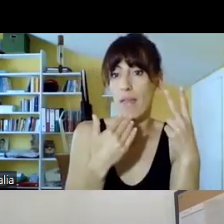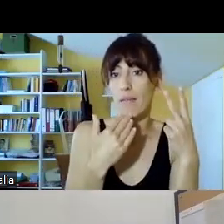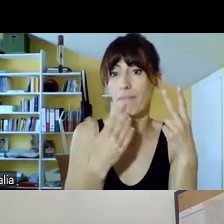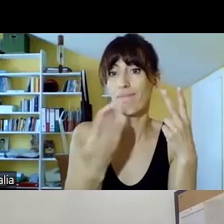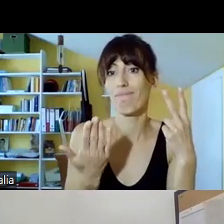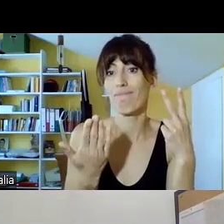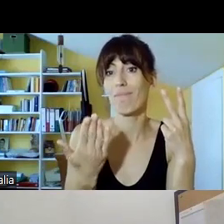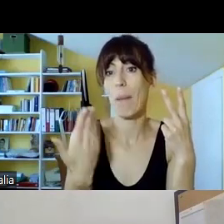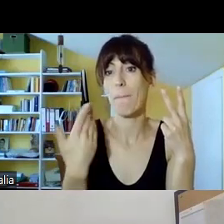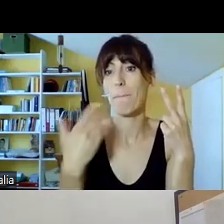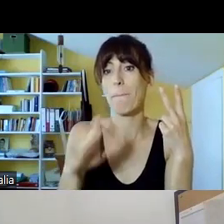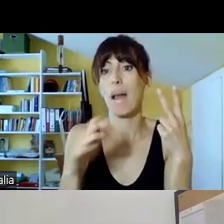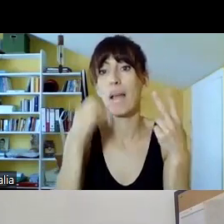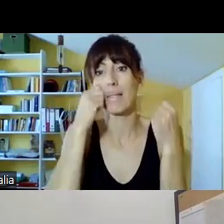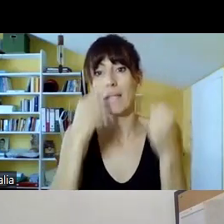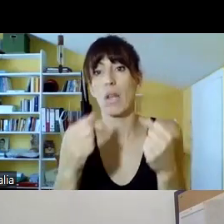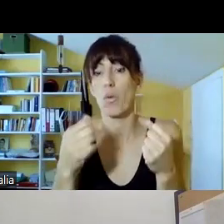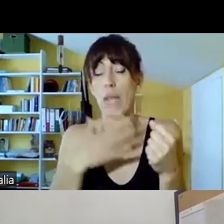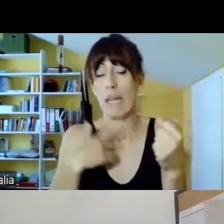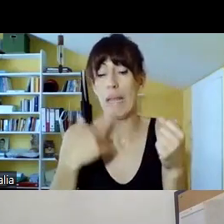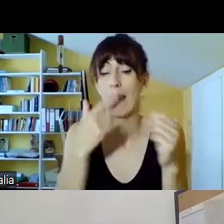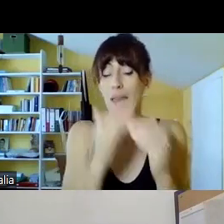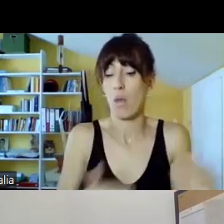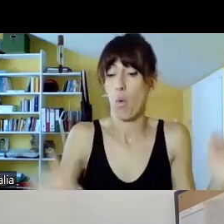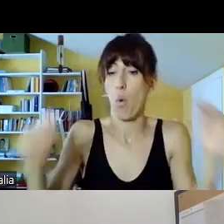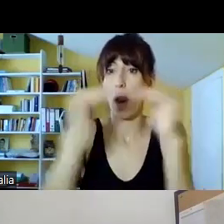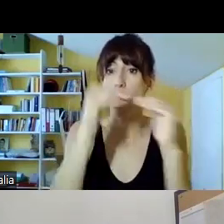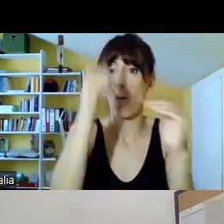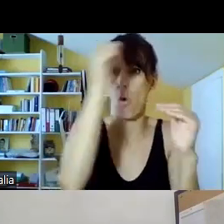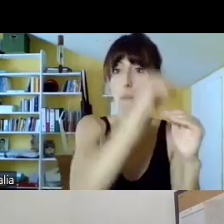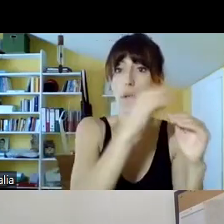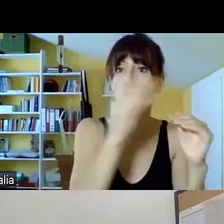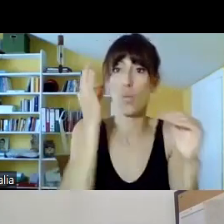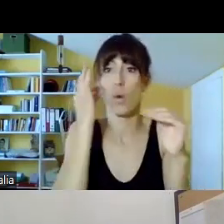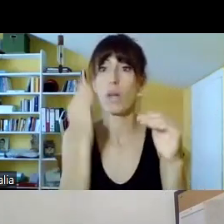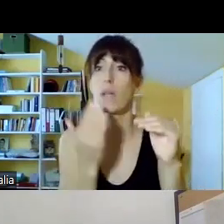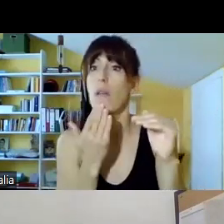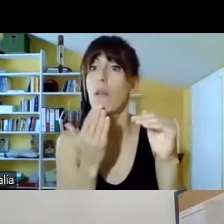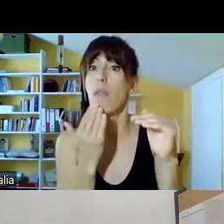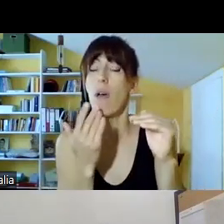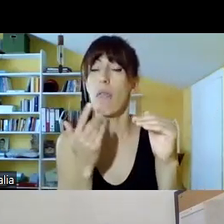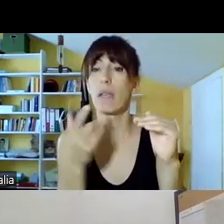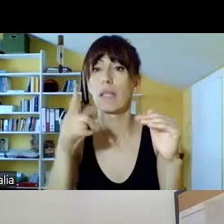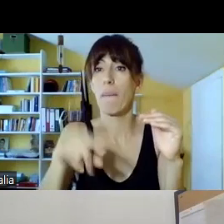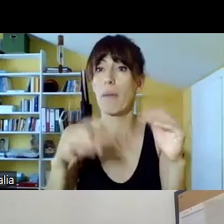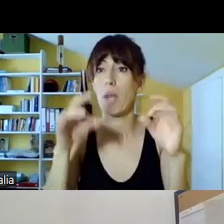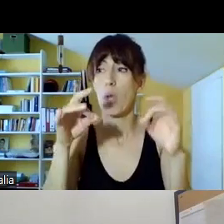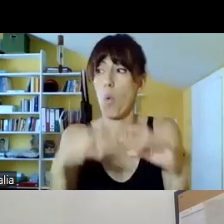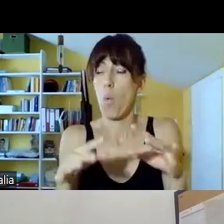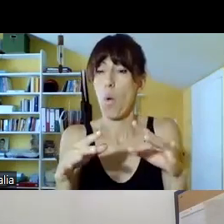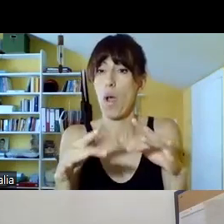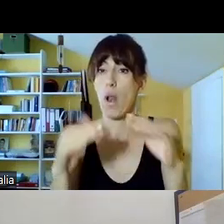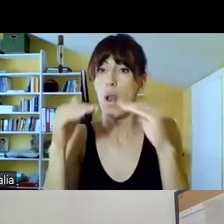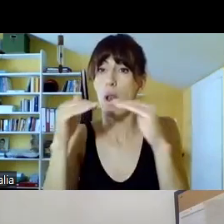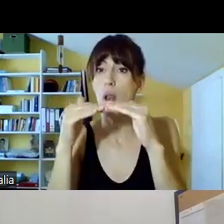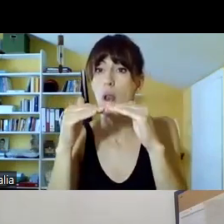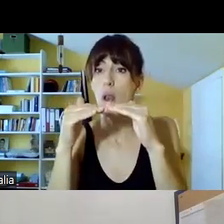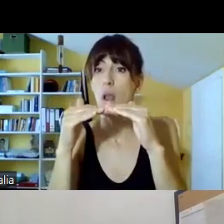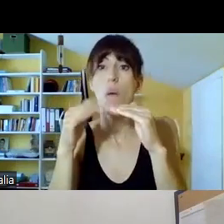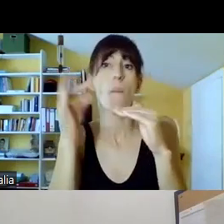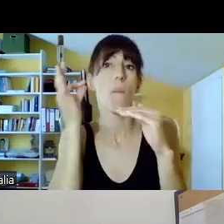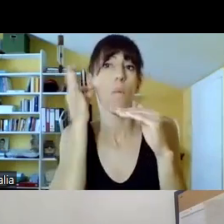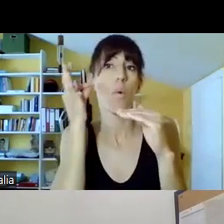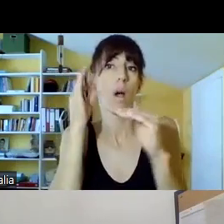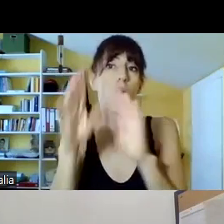decir, igualando hombres y mujeres en edad y en estado de salud mental, a las mujeres se les seguía